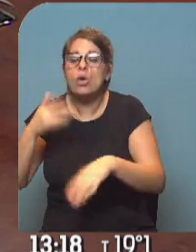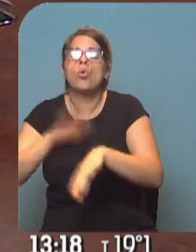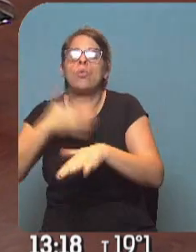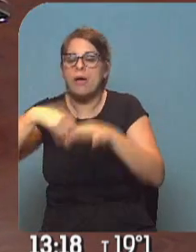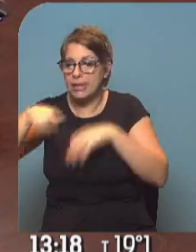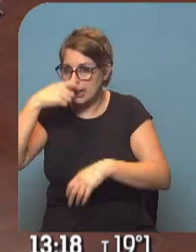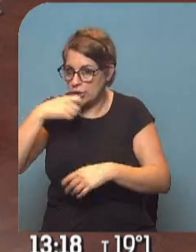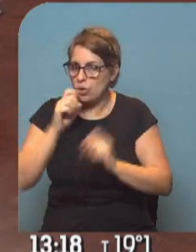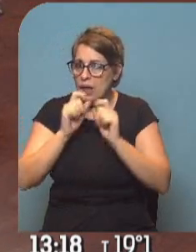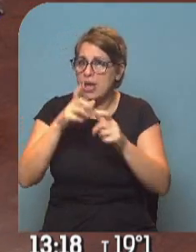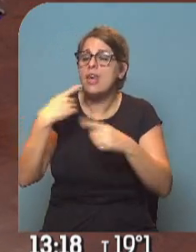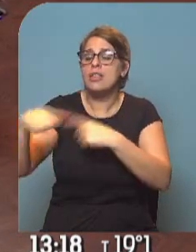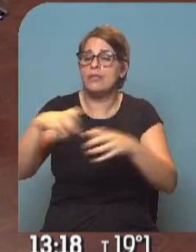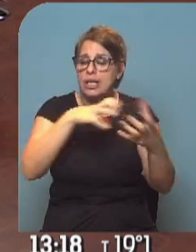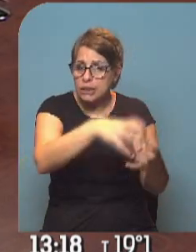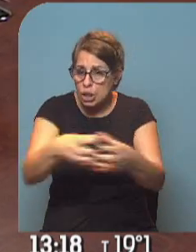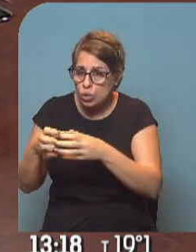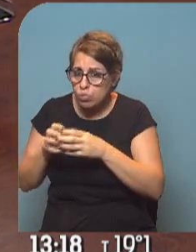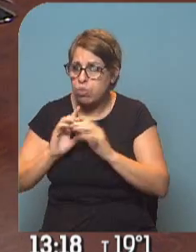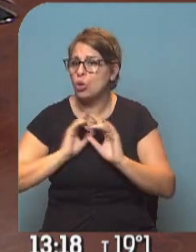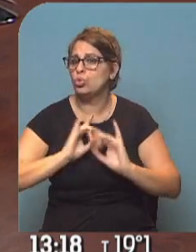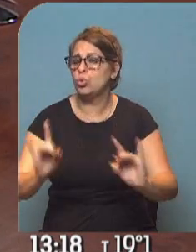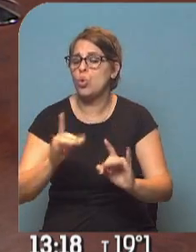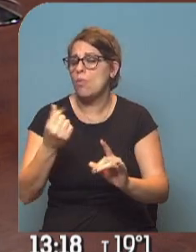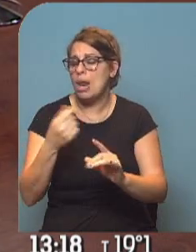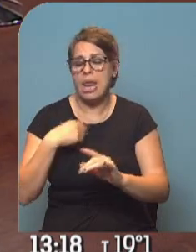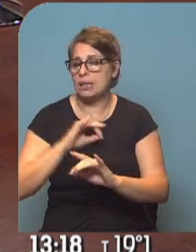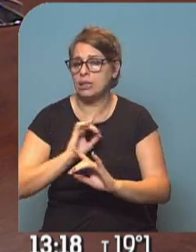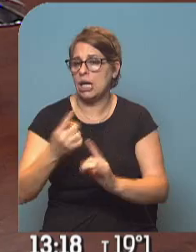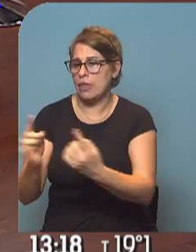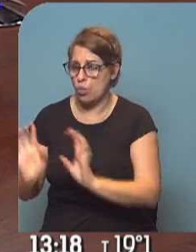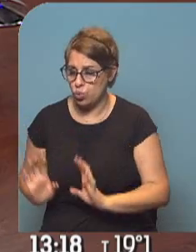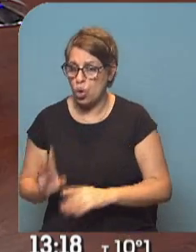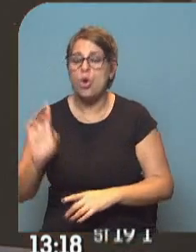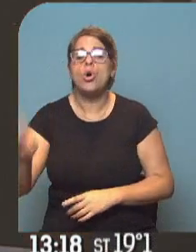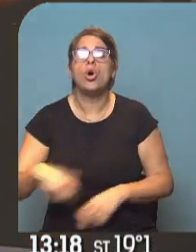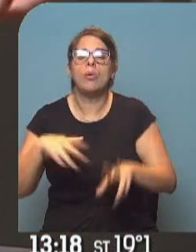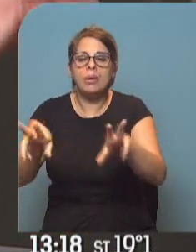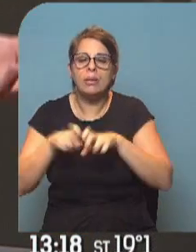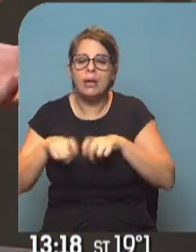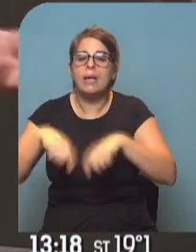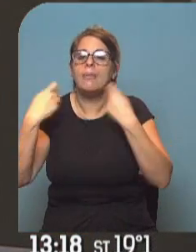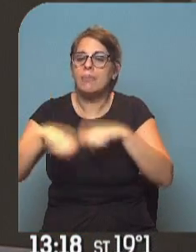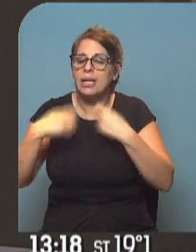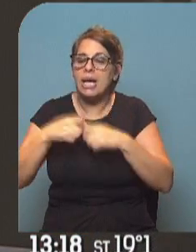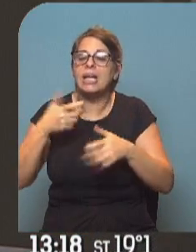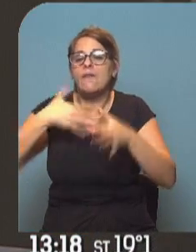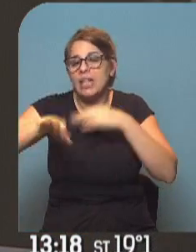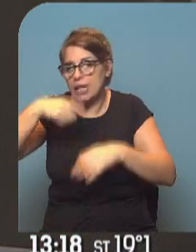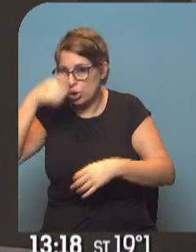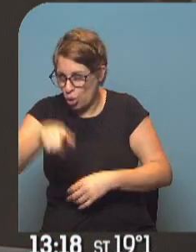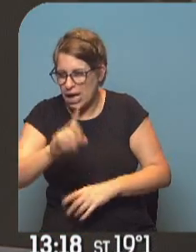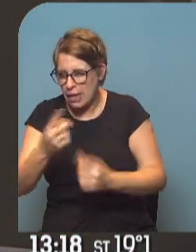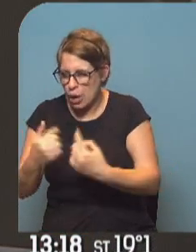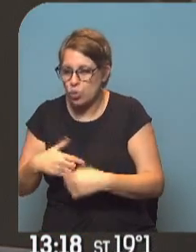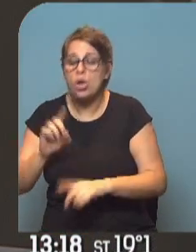los diferentes frentes autonomía financiera total, porque básicamente viven de cobrarle peaje a los narcos del lugar. Exacto. Entonces cada frente